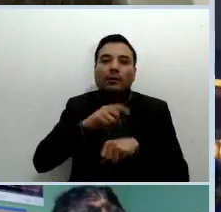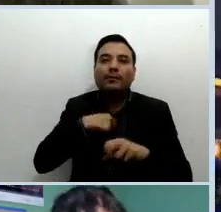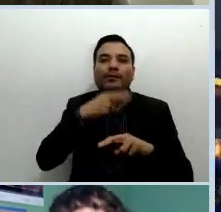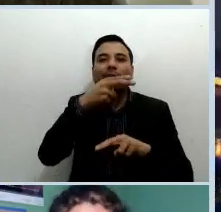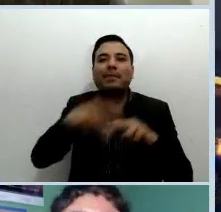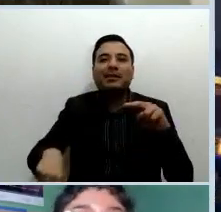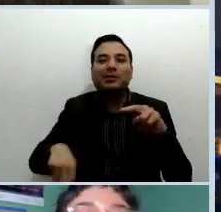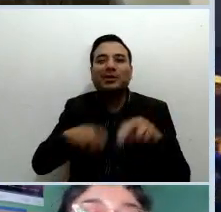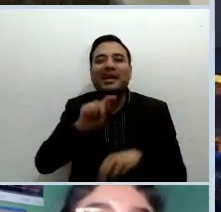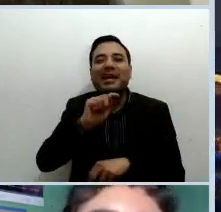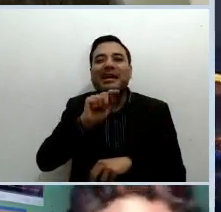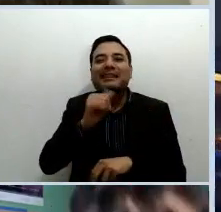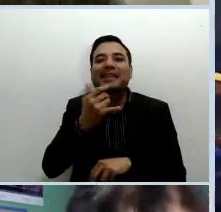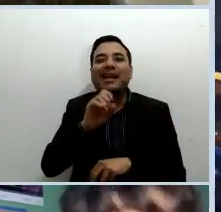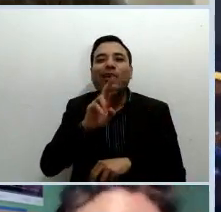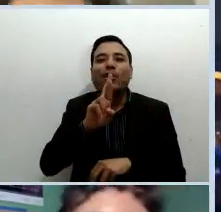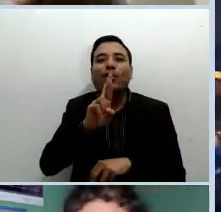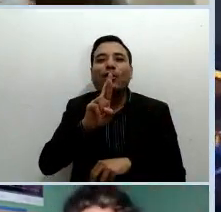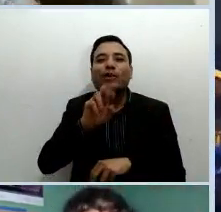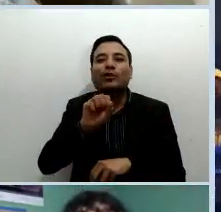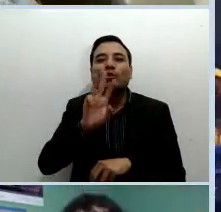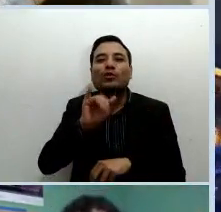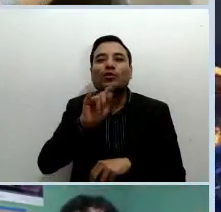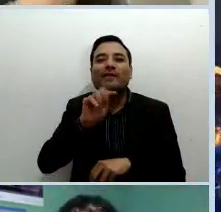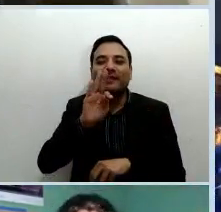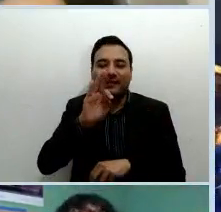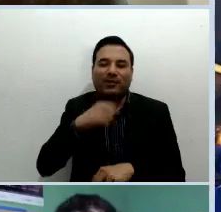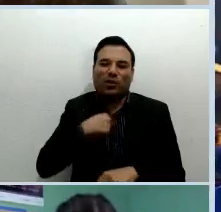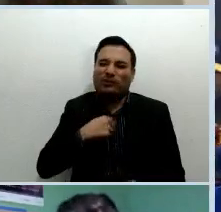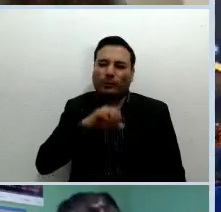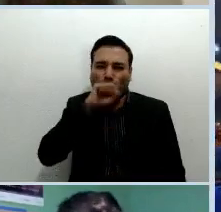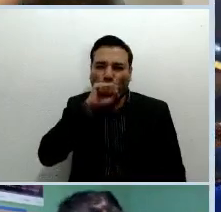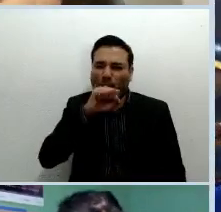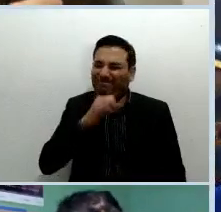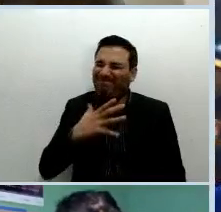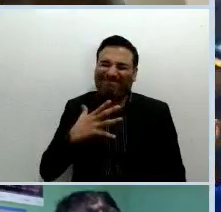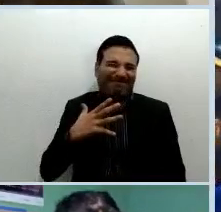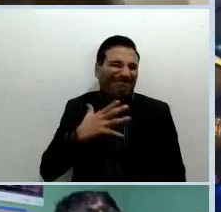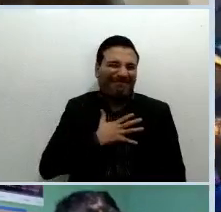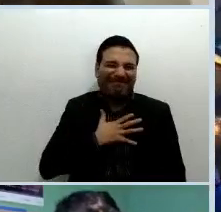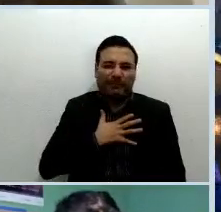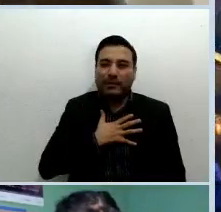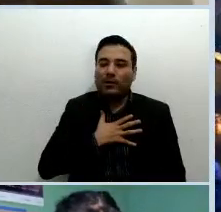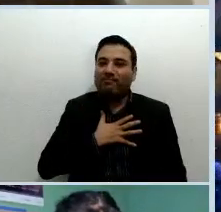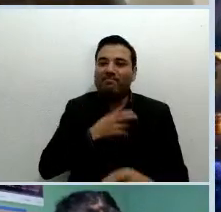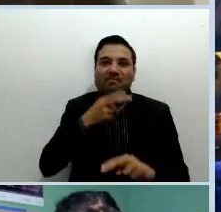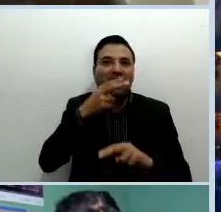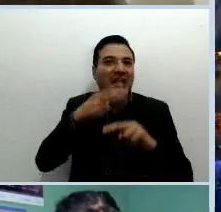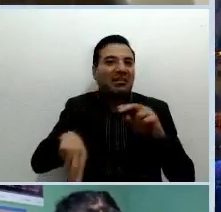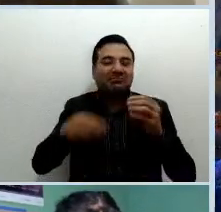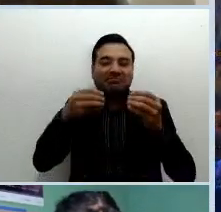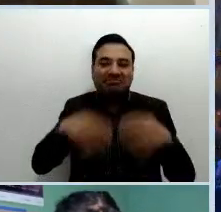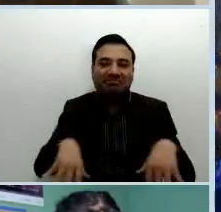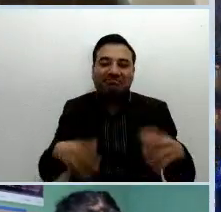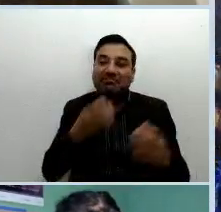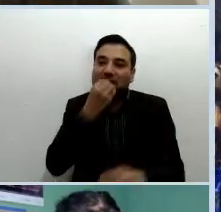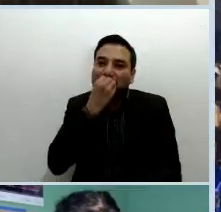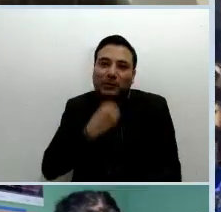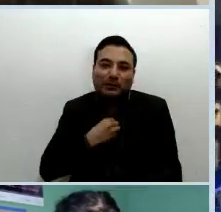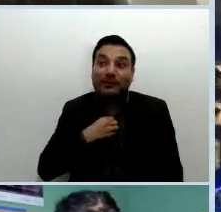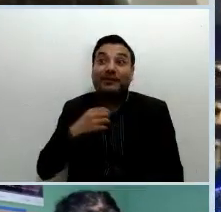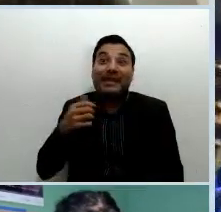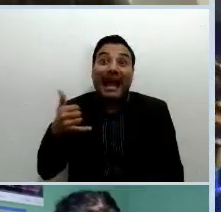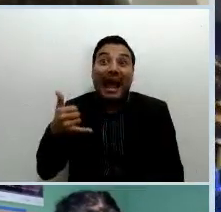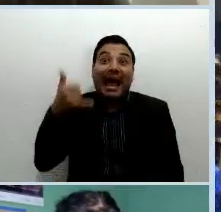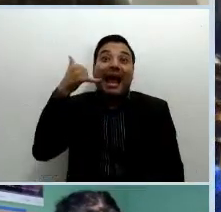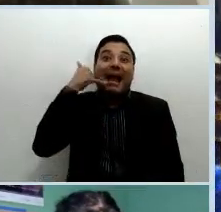Swift como pueden ver soy una gran fan de Taylor Swift eh Y bueno Simón me me llamó y me